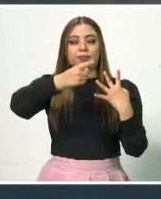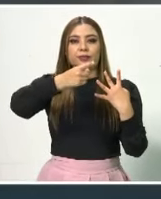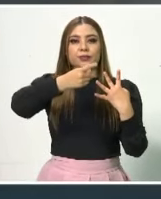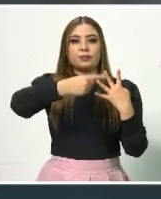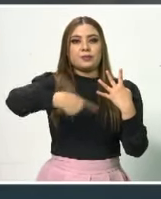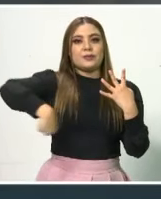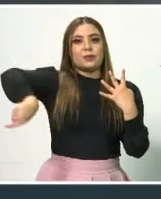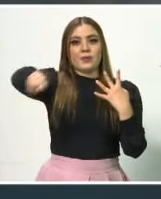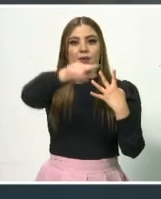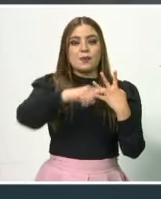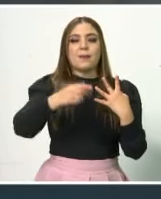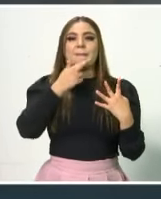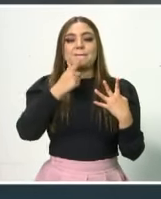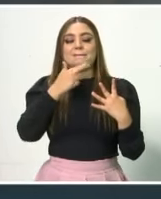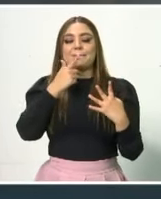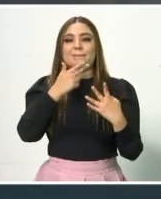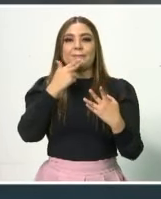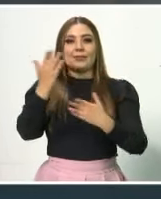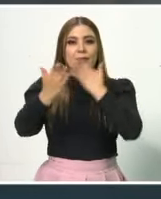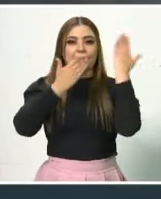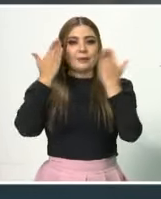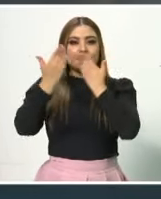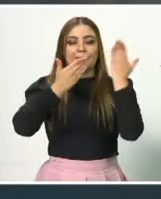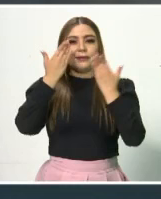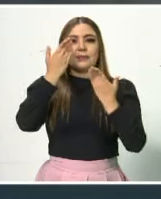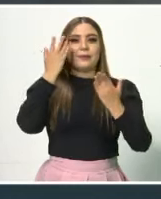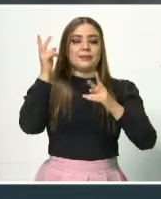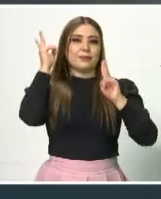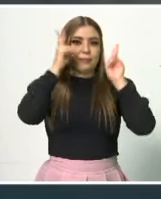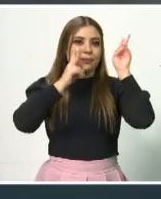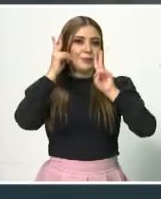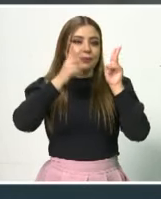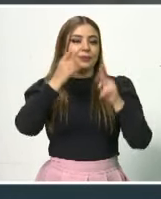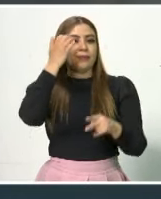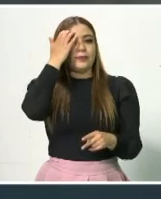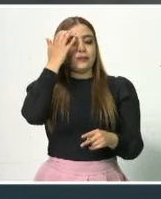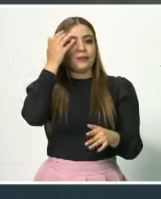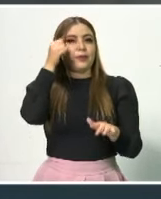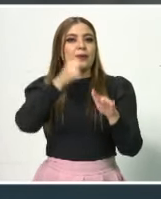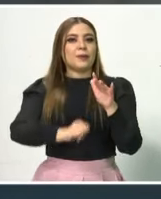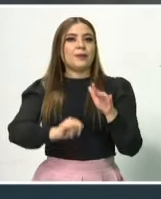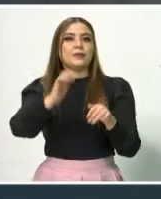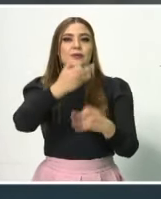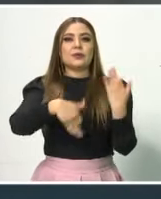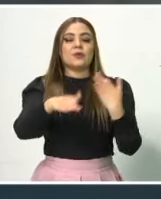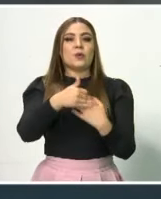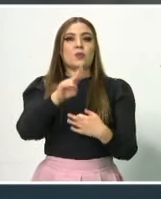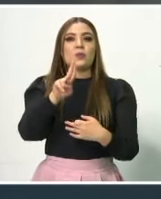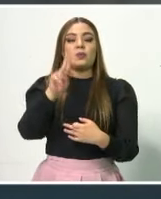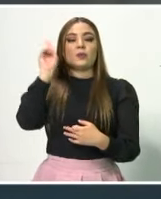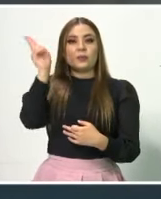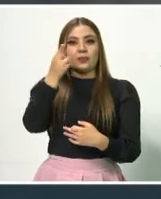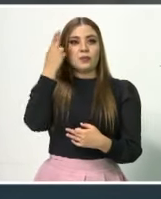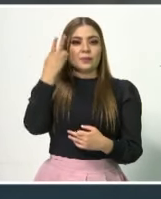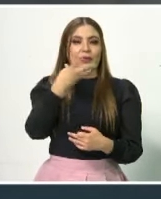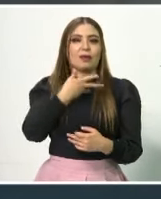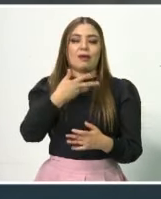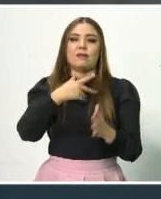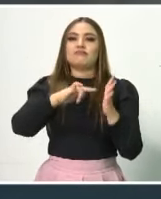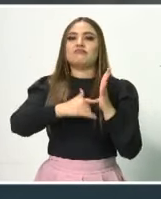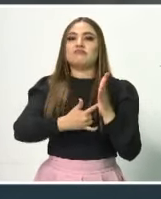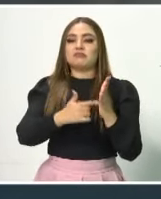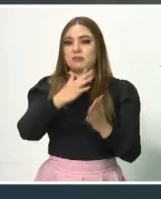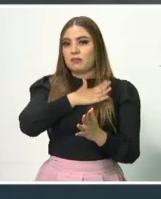para tu fortalecimiento profesional. Visítanos y conoce todas las opciones académicas que tenemos, así como horarios de planes de